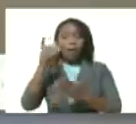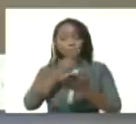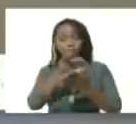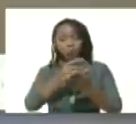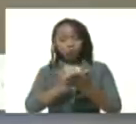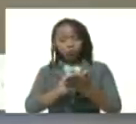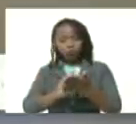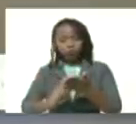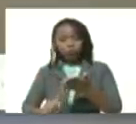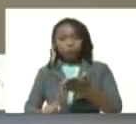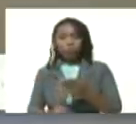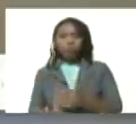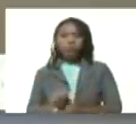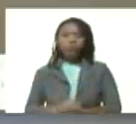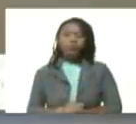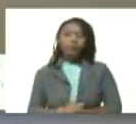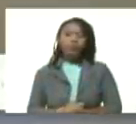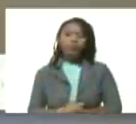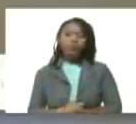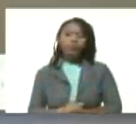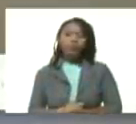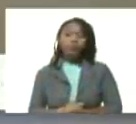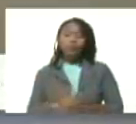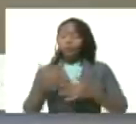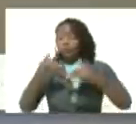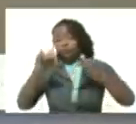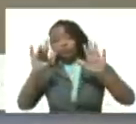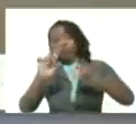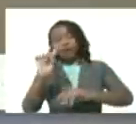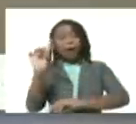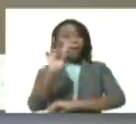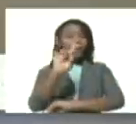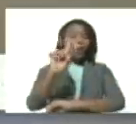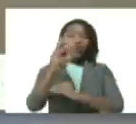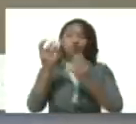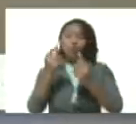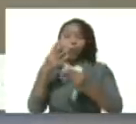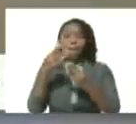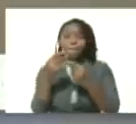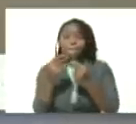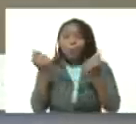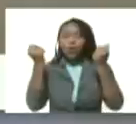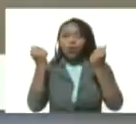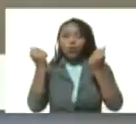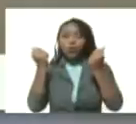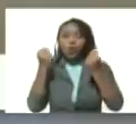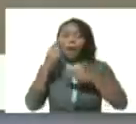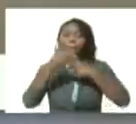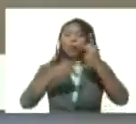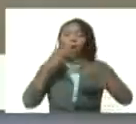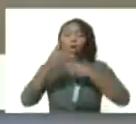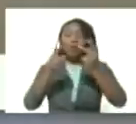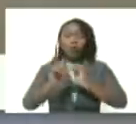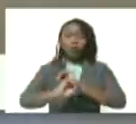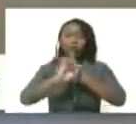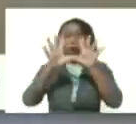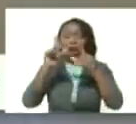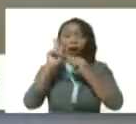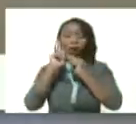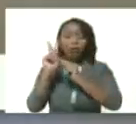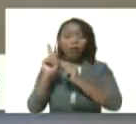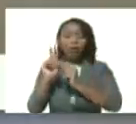documentando. No supone tampoco el número de desaparecidos. Hay una política muy clara